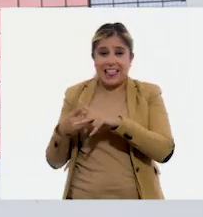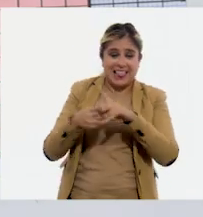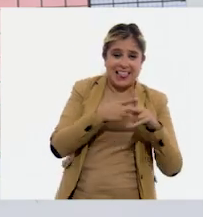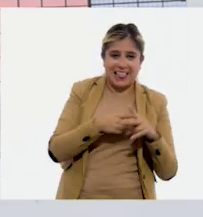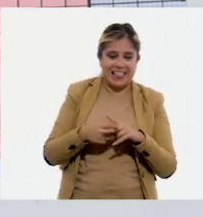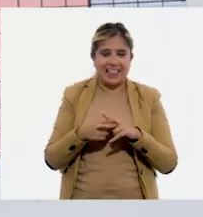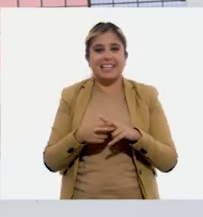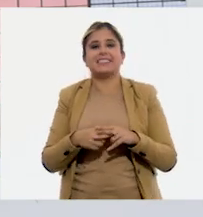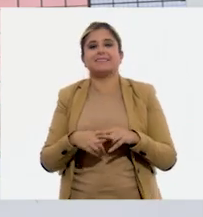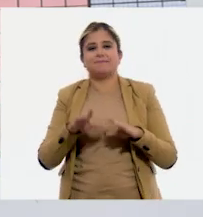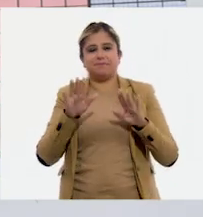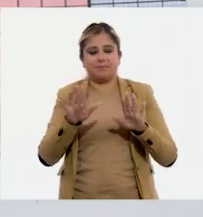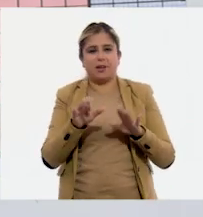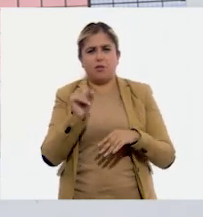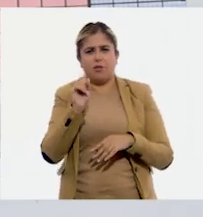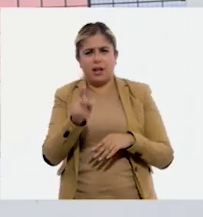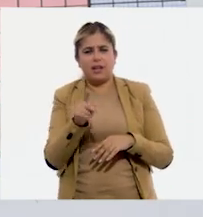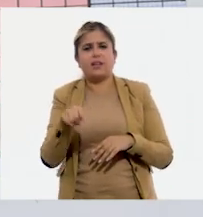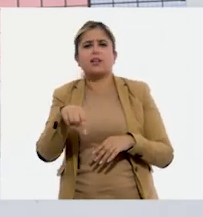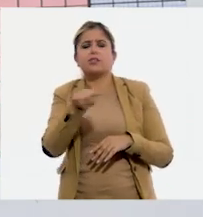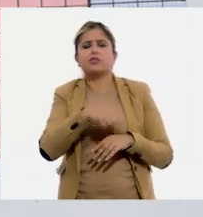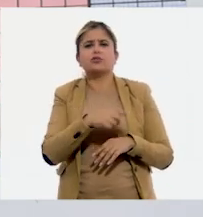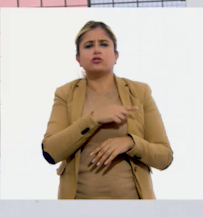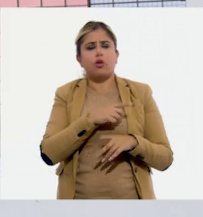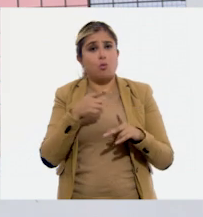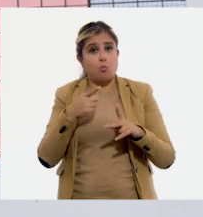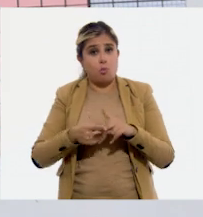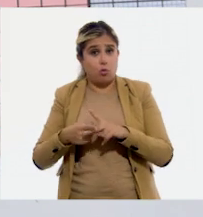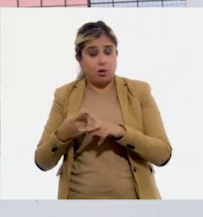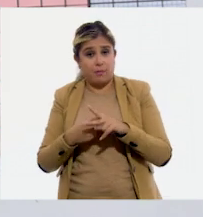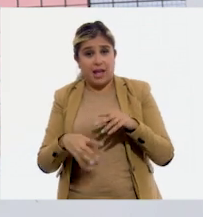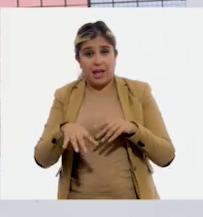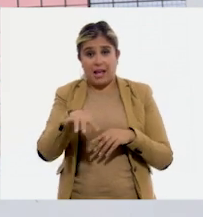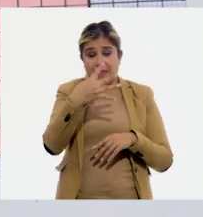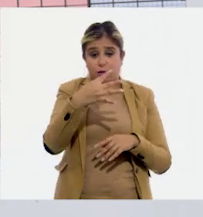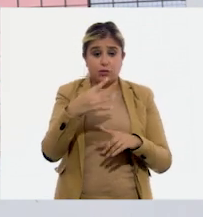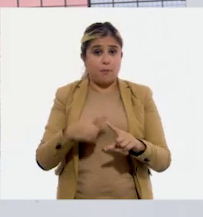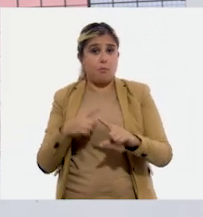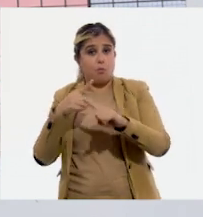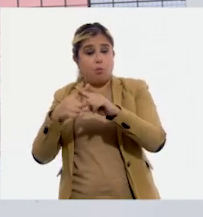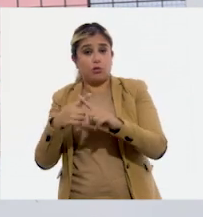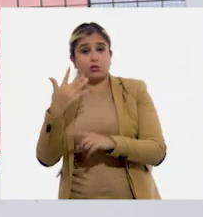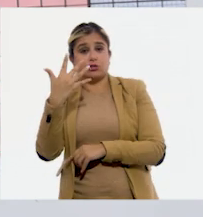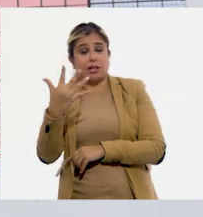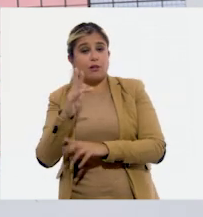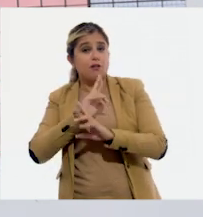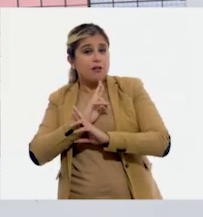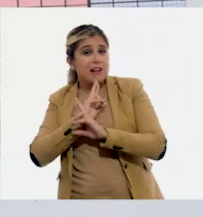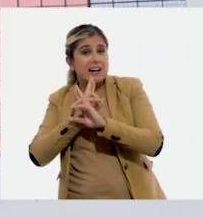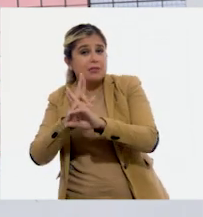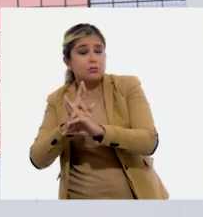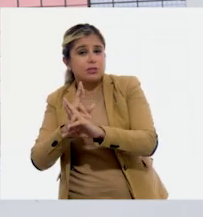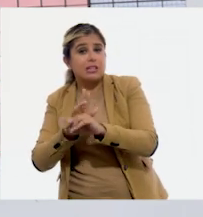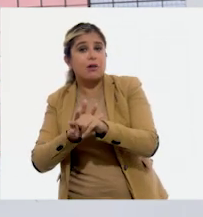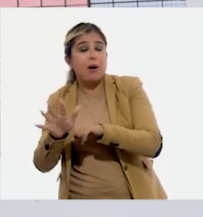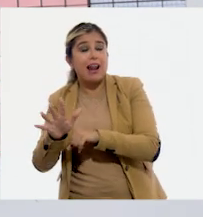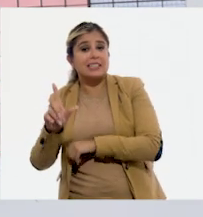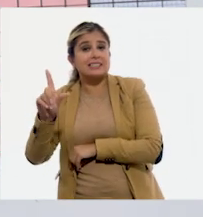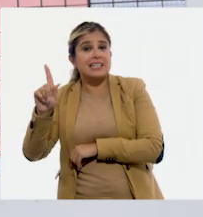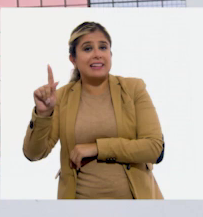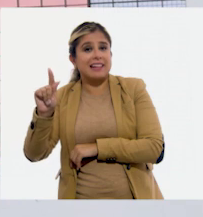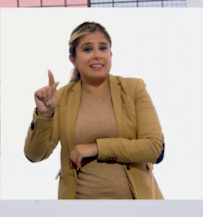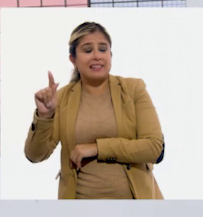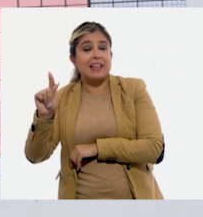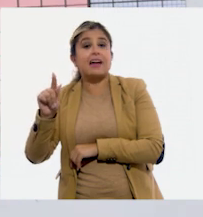pasa. Efectivamente. Entonces, solamente multiplicaríamos 14 por 5 y obtenemos como resultado 70.